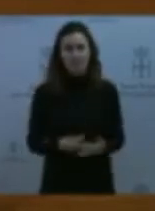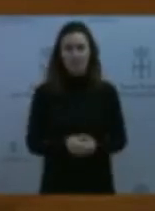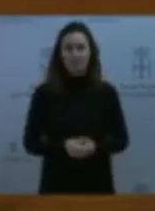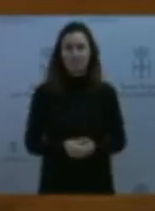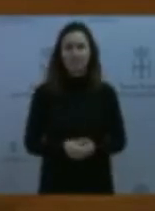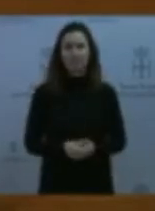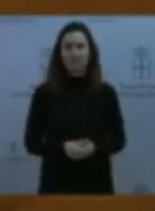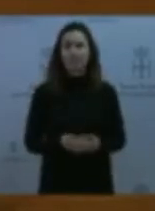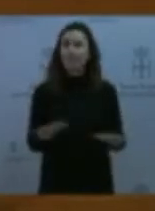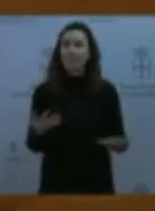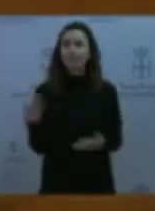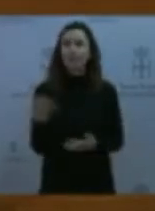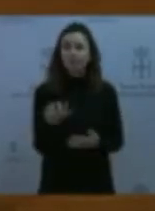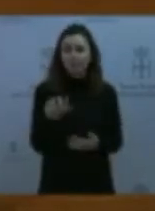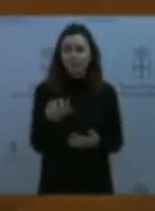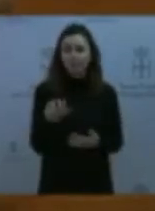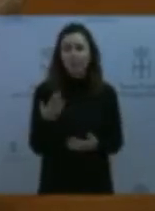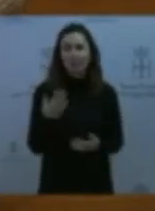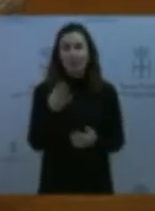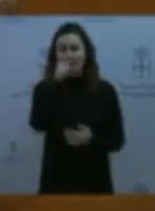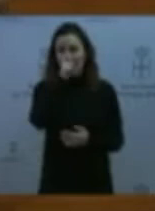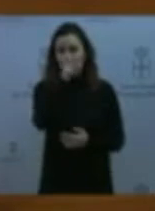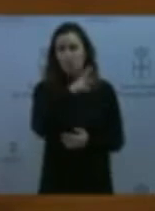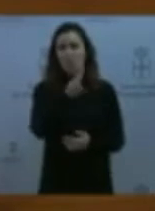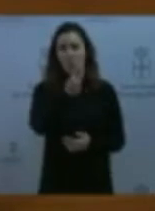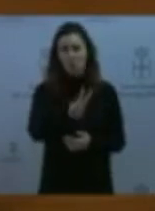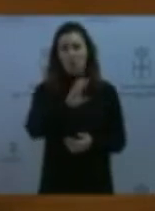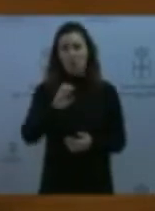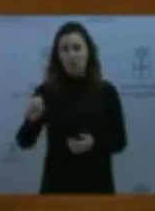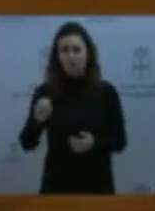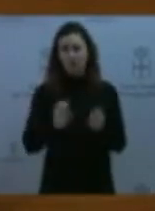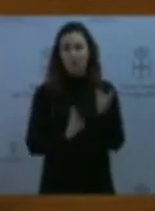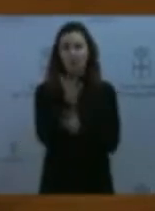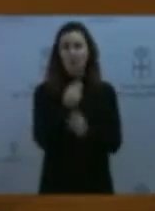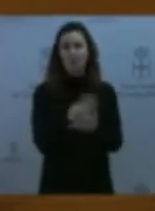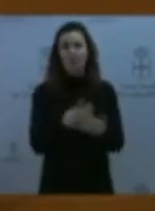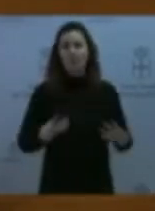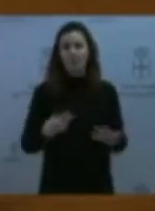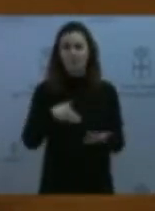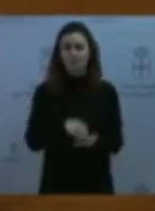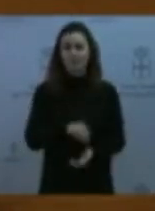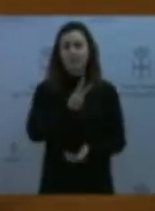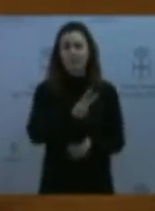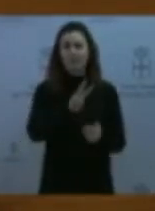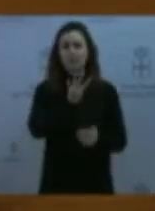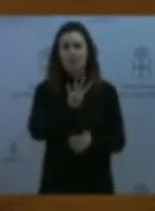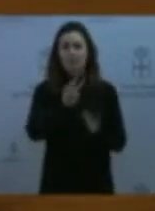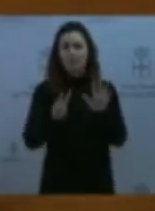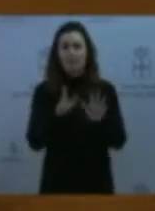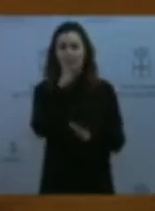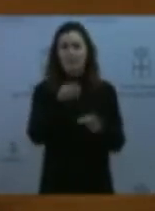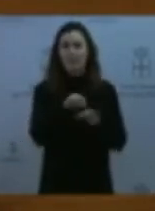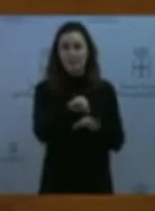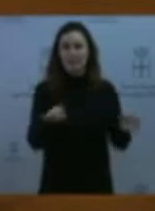2000, en que se quemaron 19.347 hectáreas, para encontrar una cifra cercana a los incendios